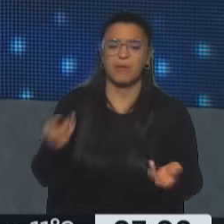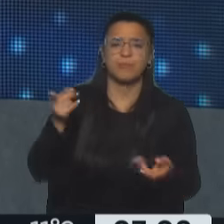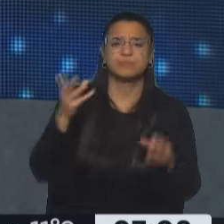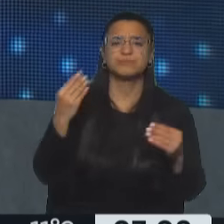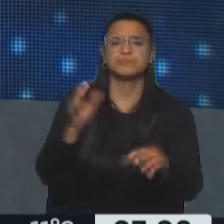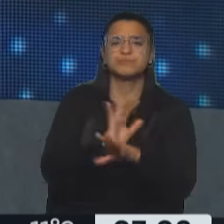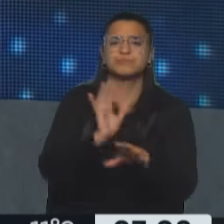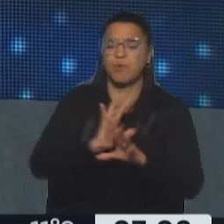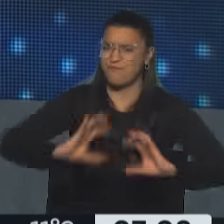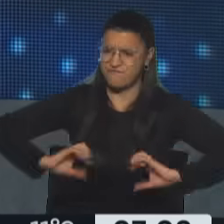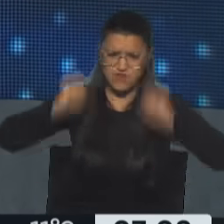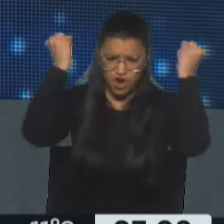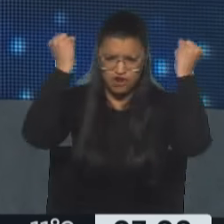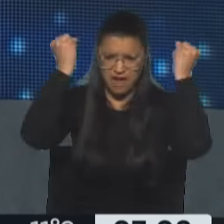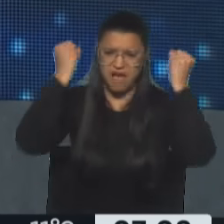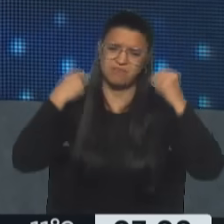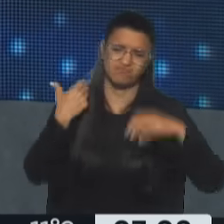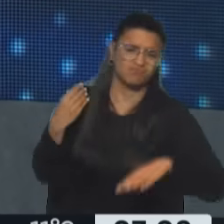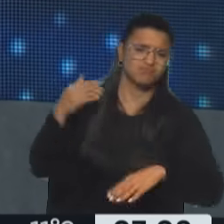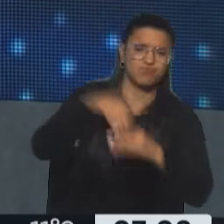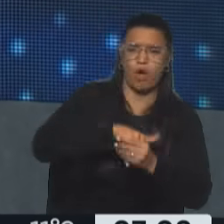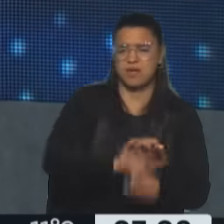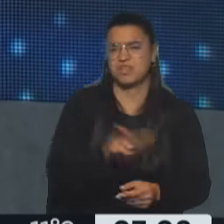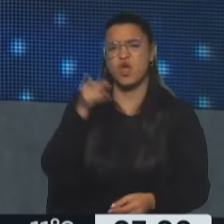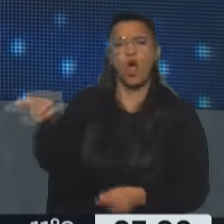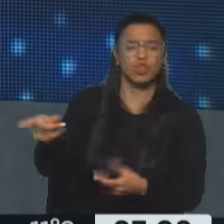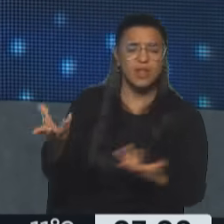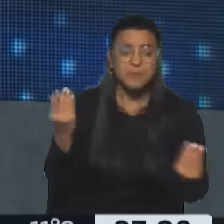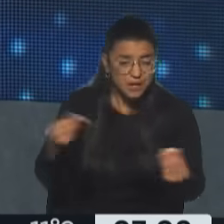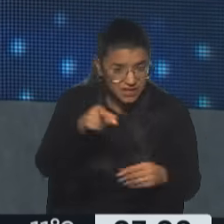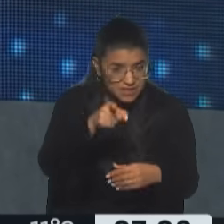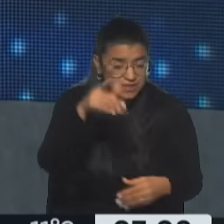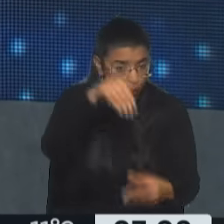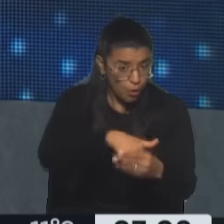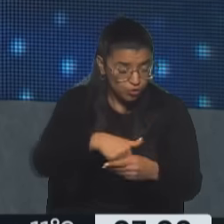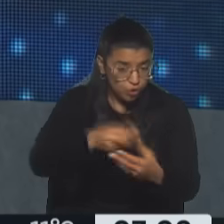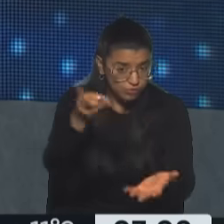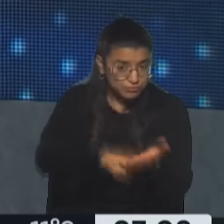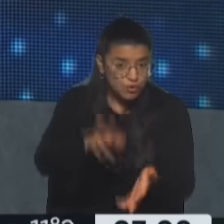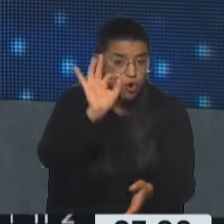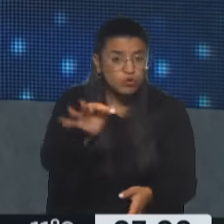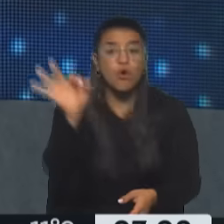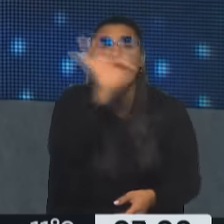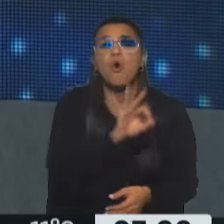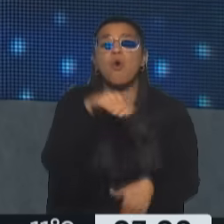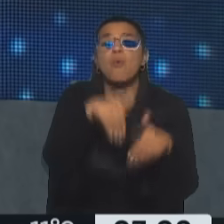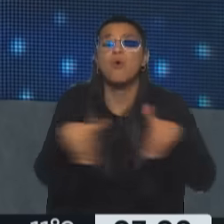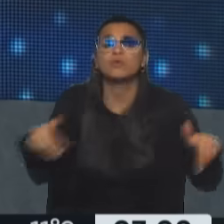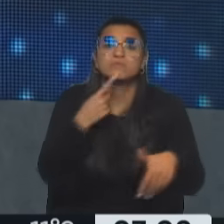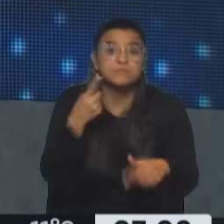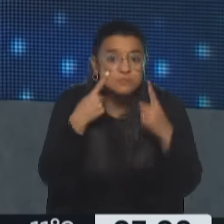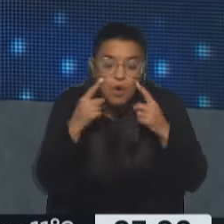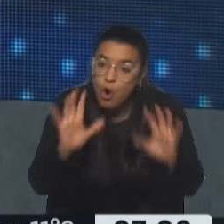denominado efecto bronca y si este voto realmente es el voto que se va a replicar en octubre o es un voto que dicen